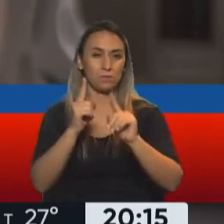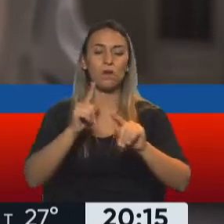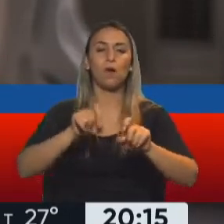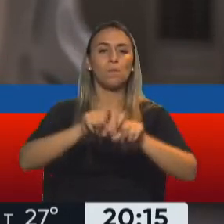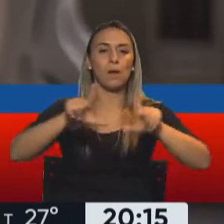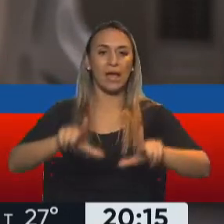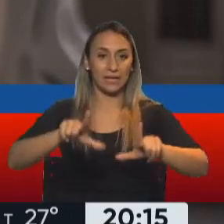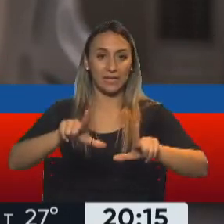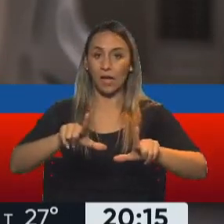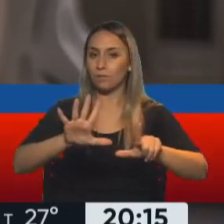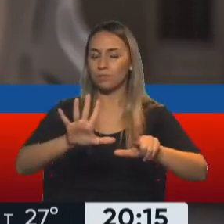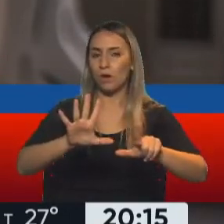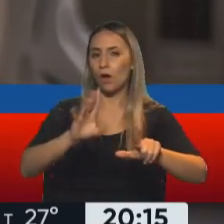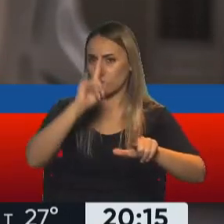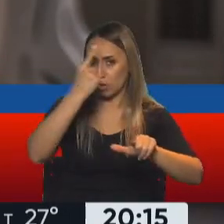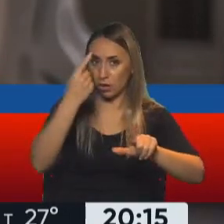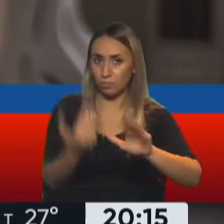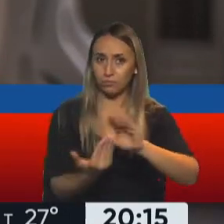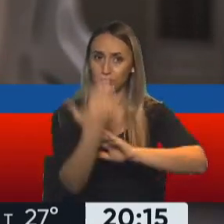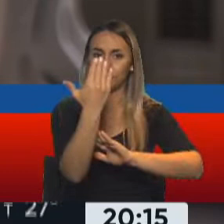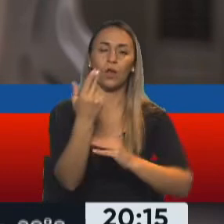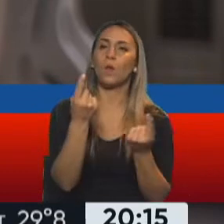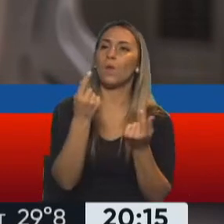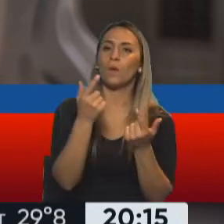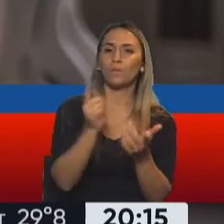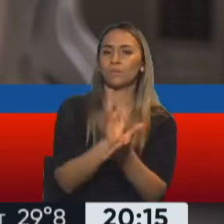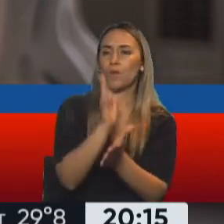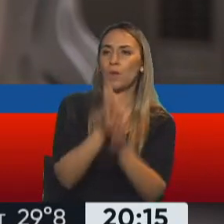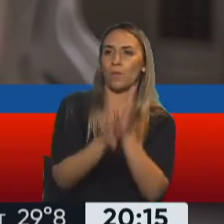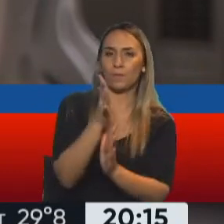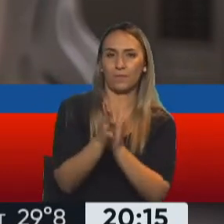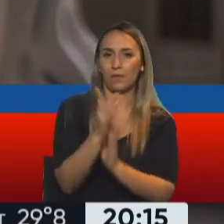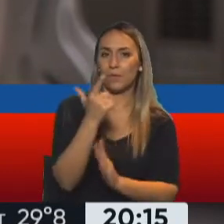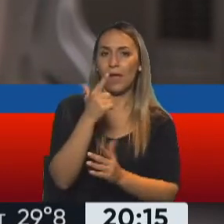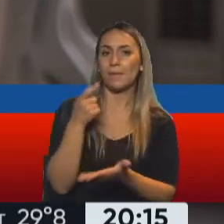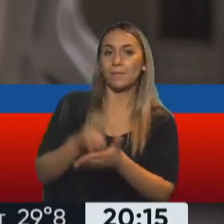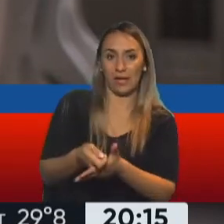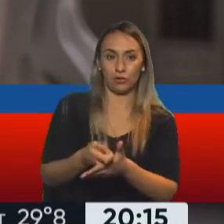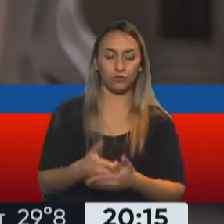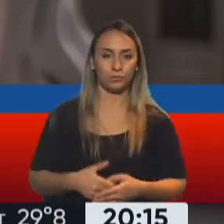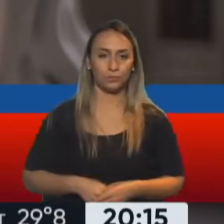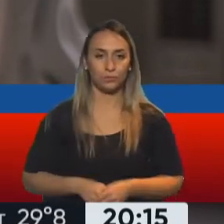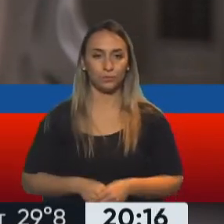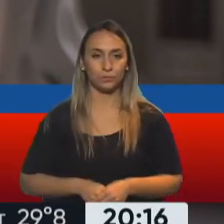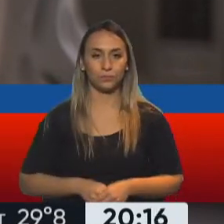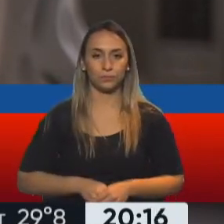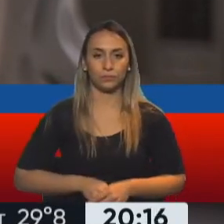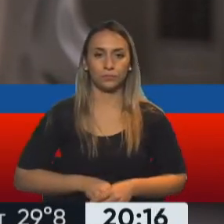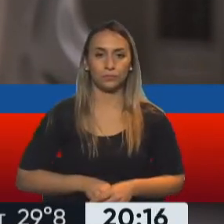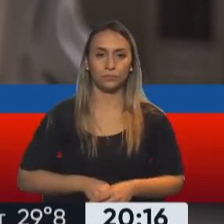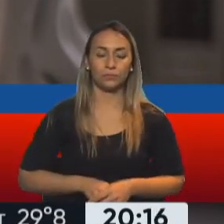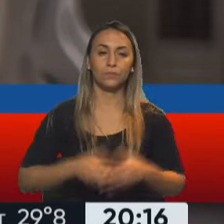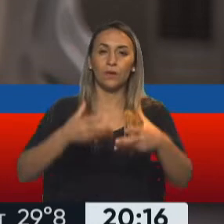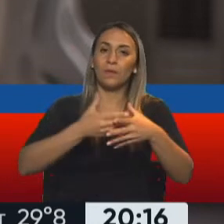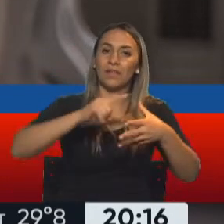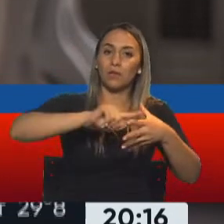orgánicamente sin sin costo alguno para la plataforma a cada partido